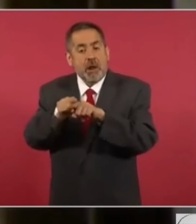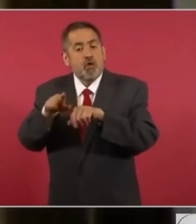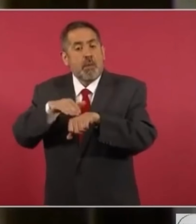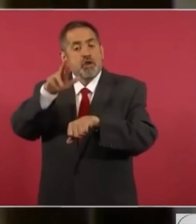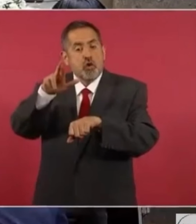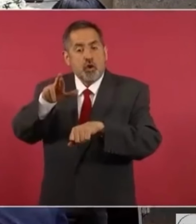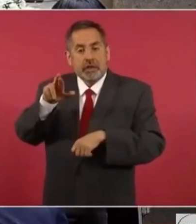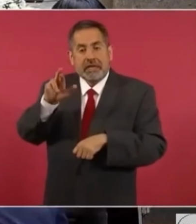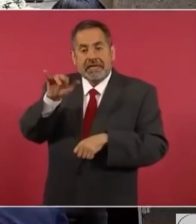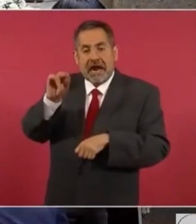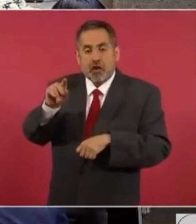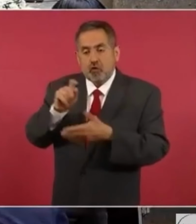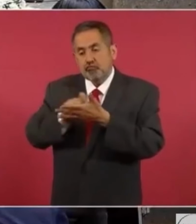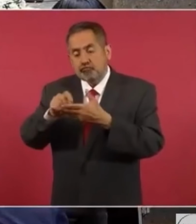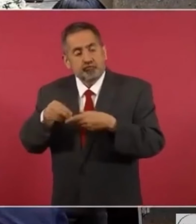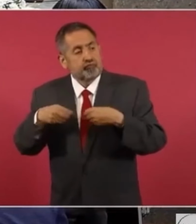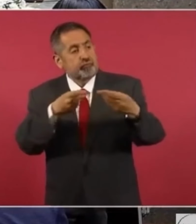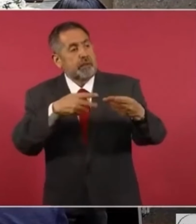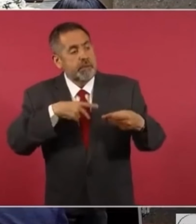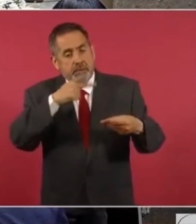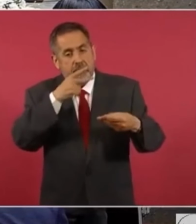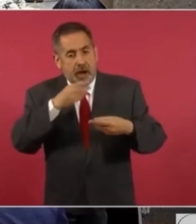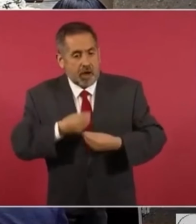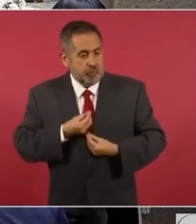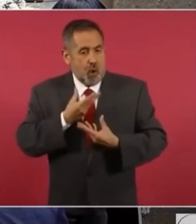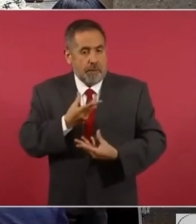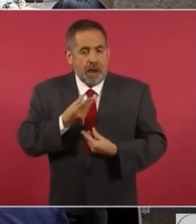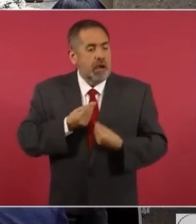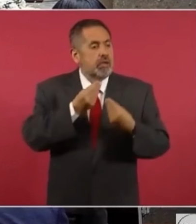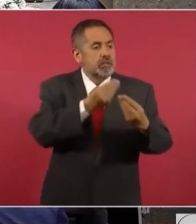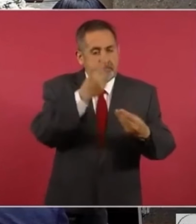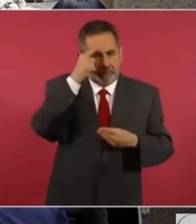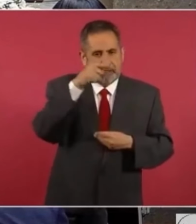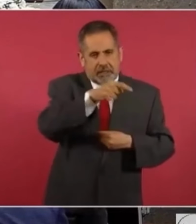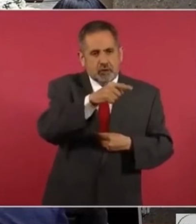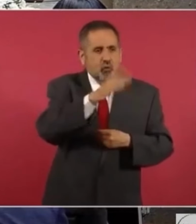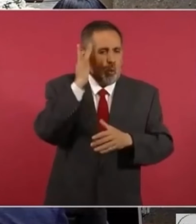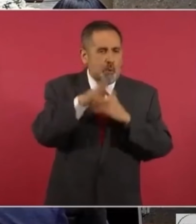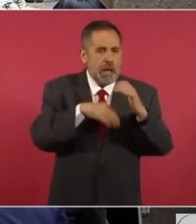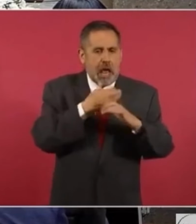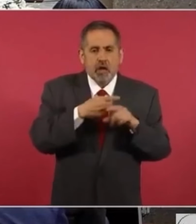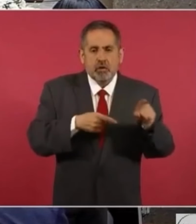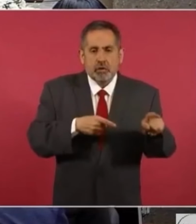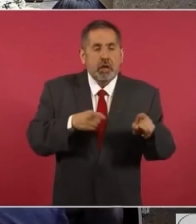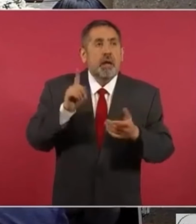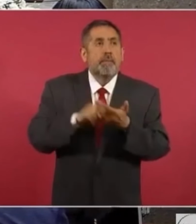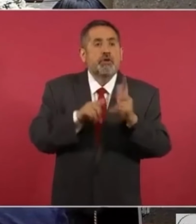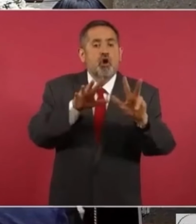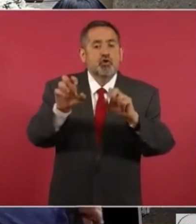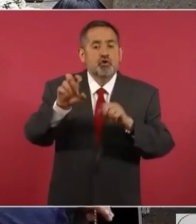Ricardo, le dedica a su papá, Teodoro, en ocasión de su cumpleaños en